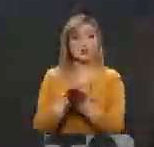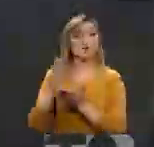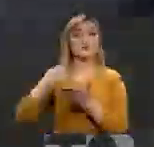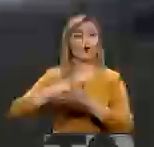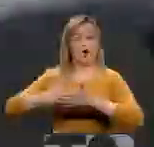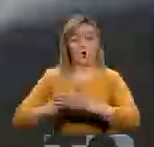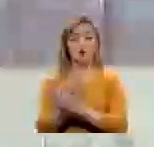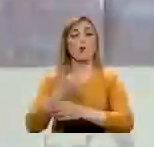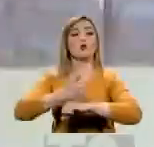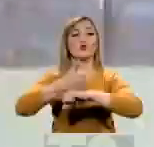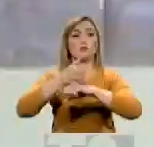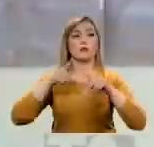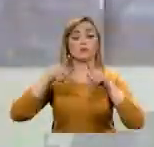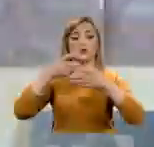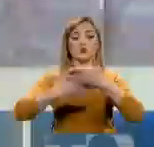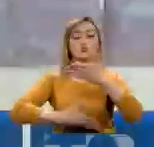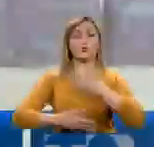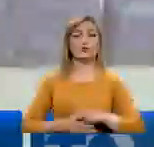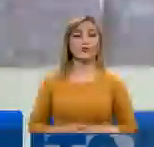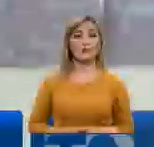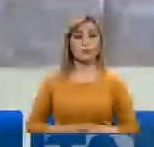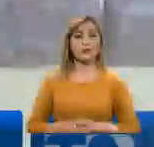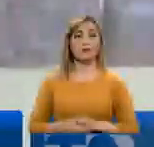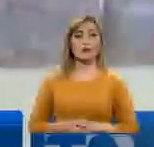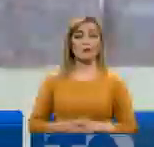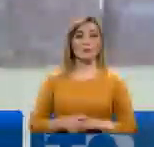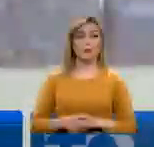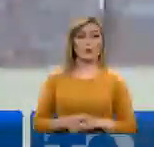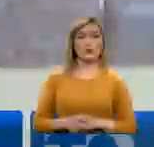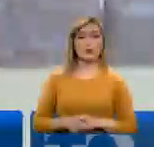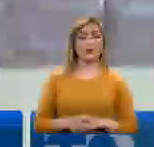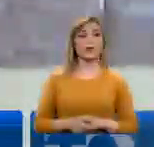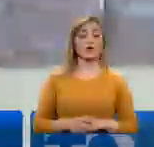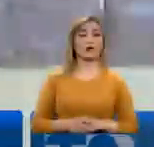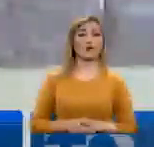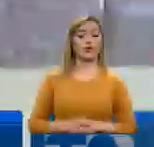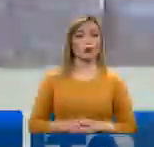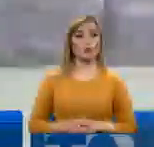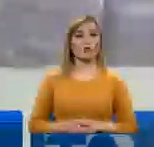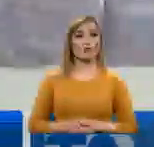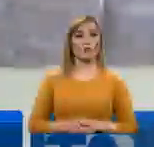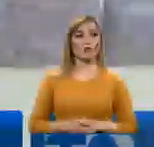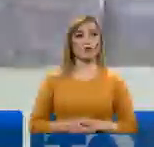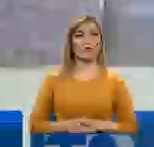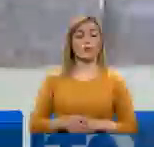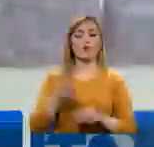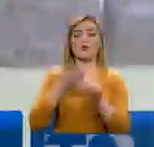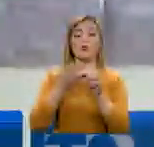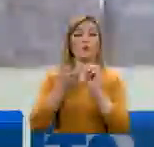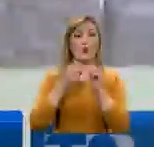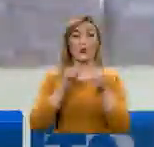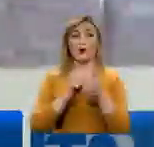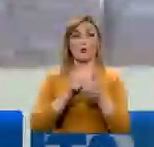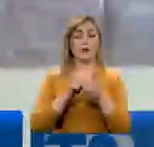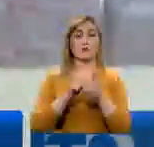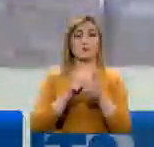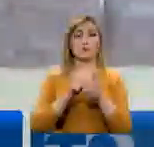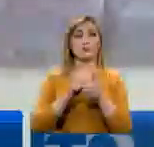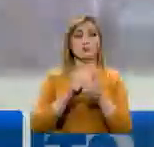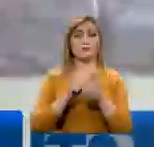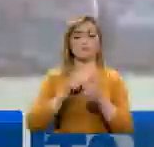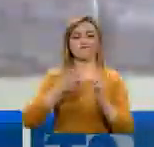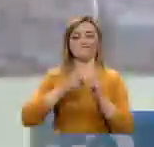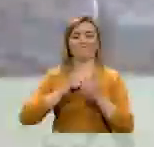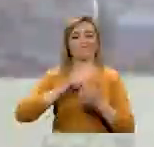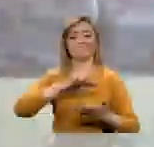la nueva autorización. Con el propósito de que no vaya a crearse problemas o se vaya a generar situaciones